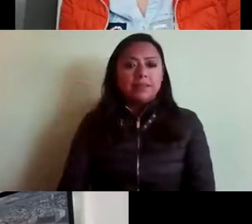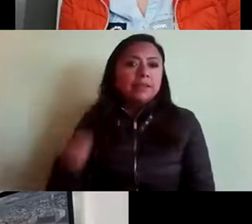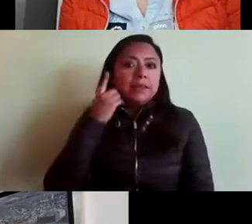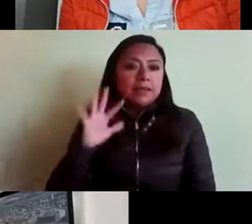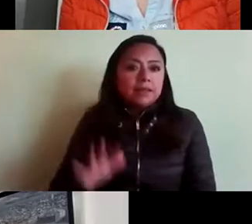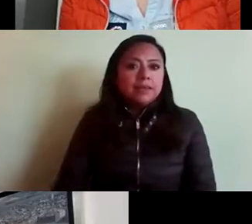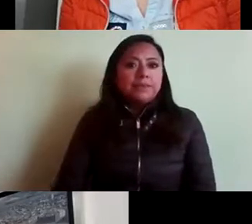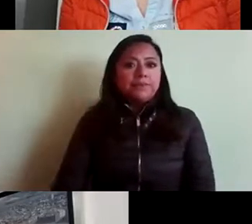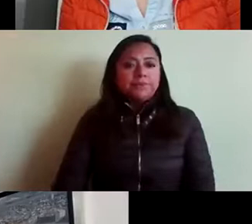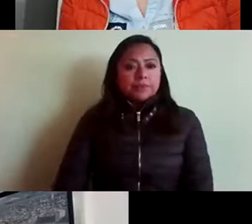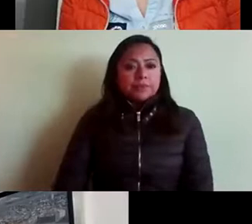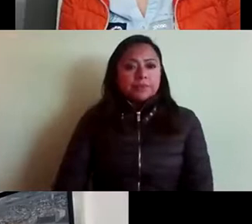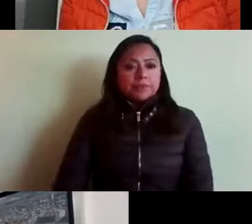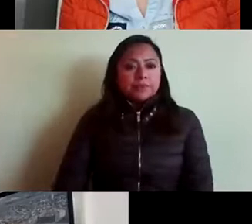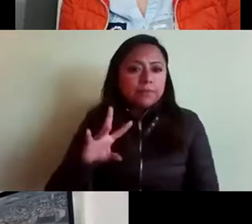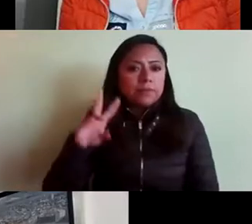Diputada Valentina.